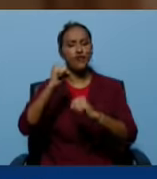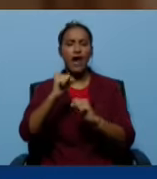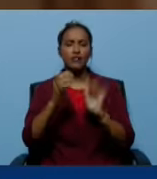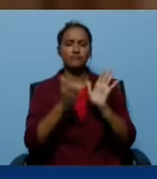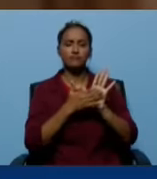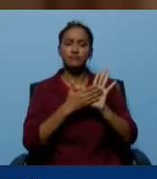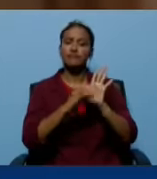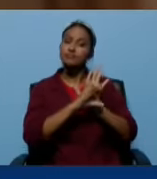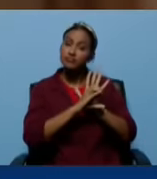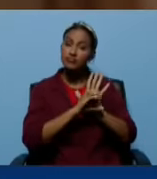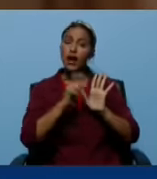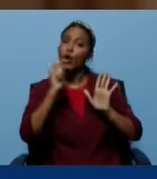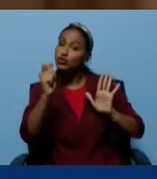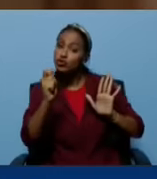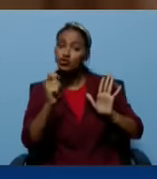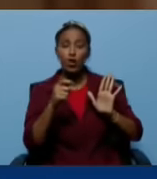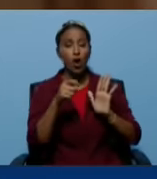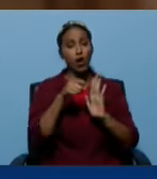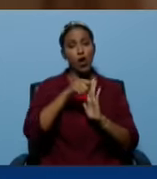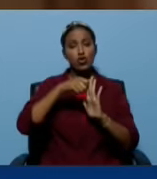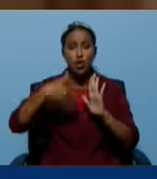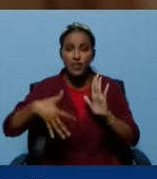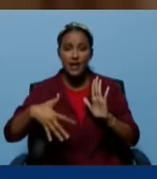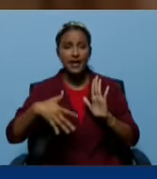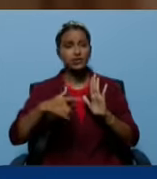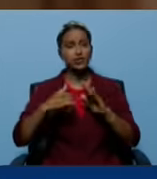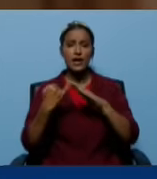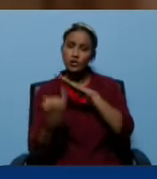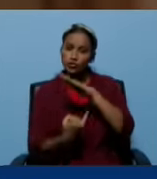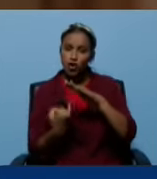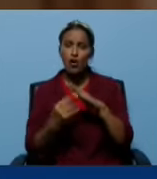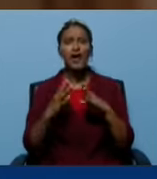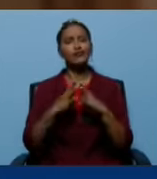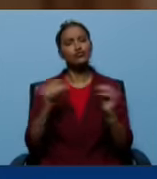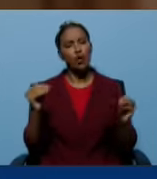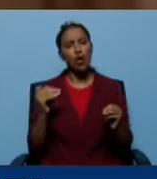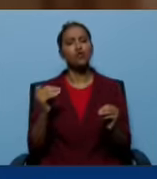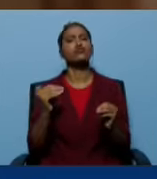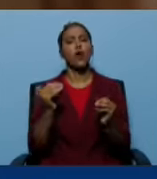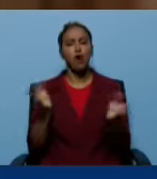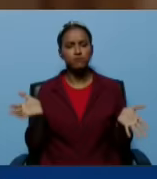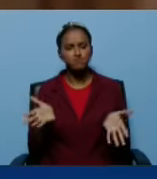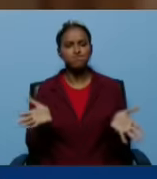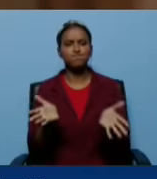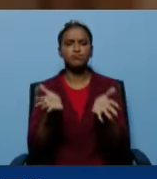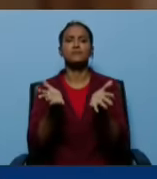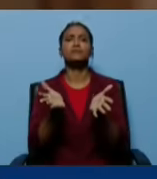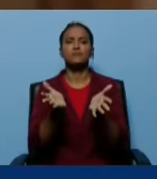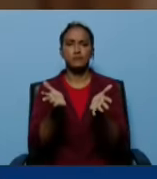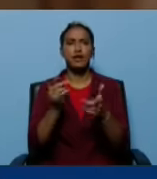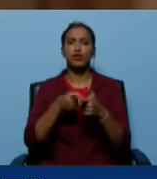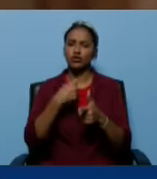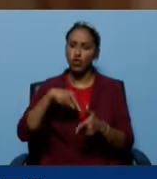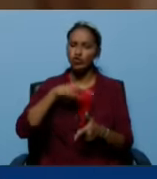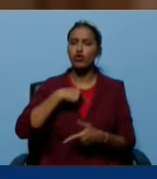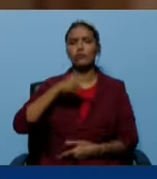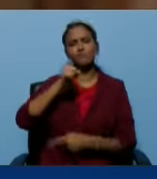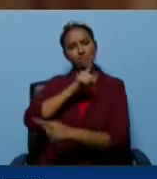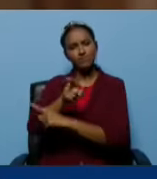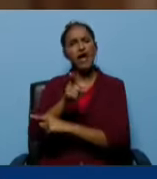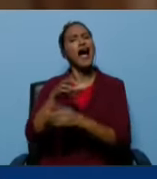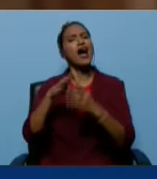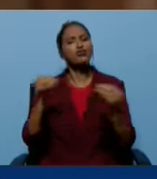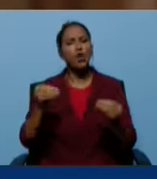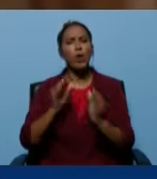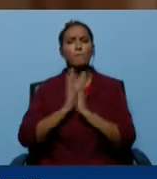de Derecho, han triunfado sus instituciones. Y una vez más, desde Venezuela exigimos respeto, exigimos